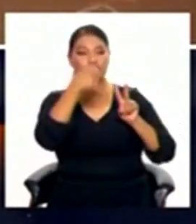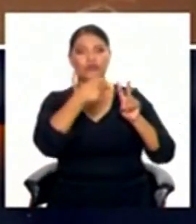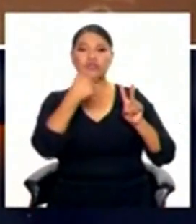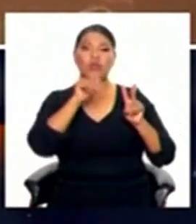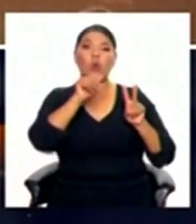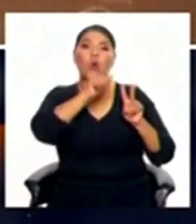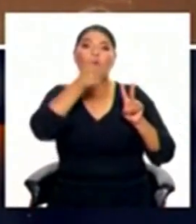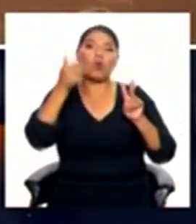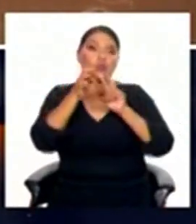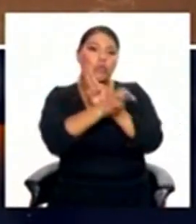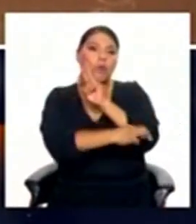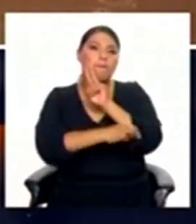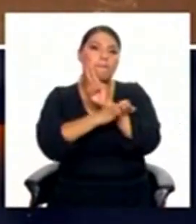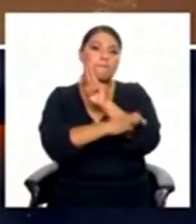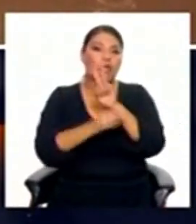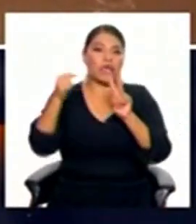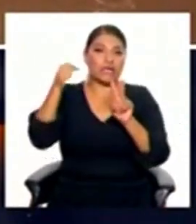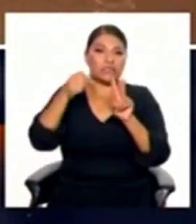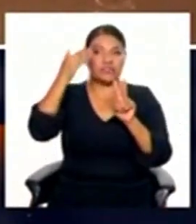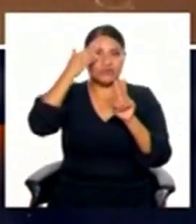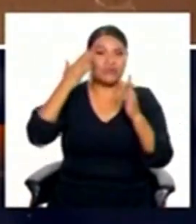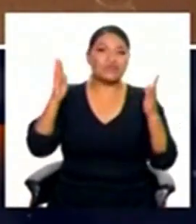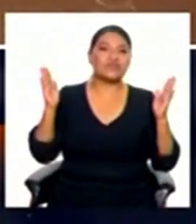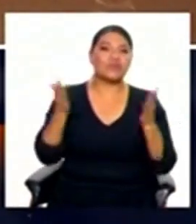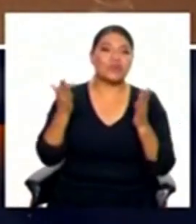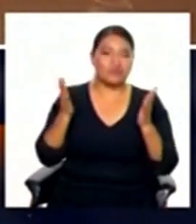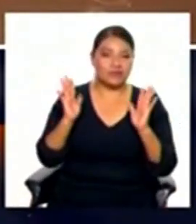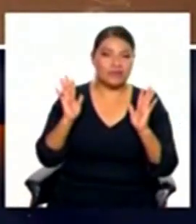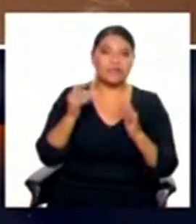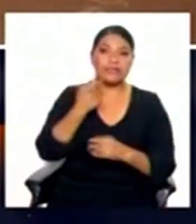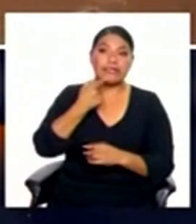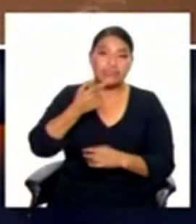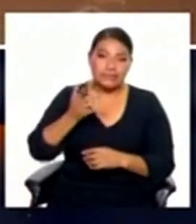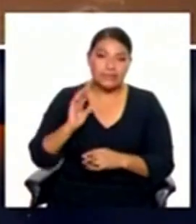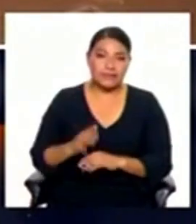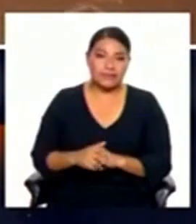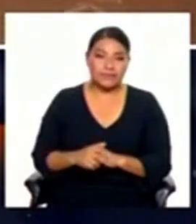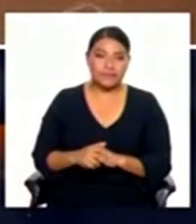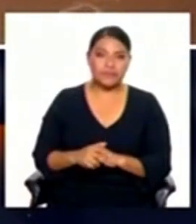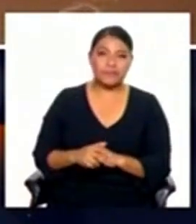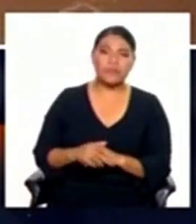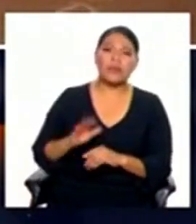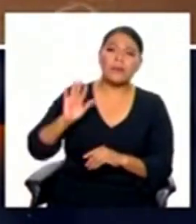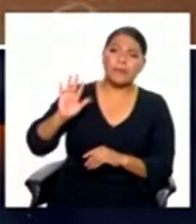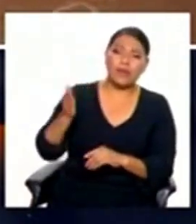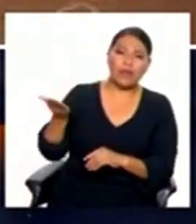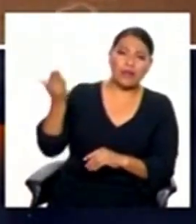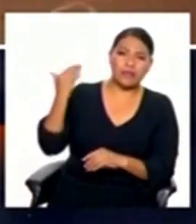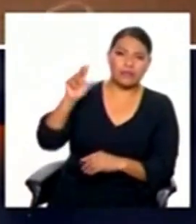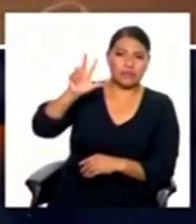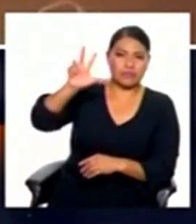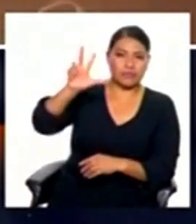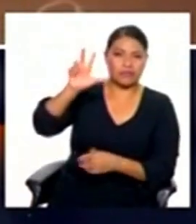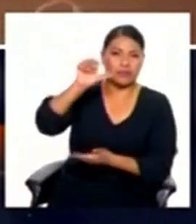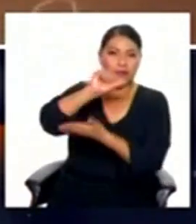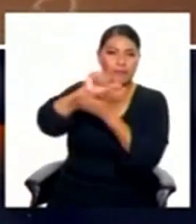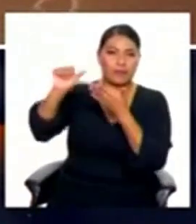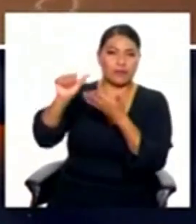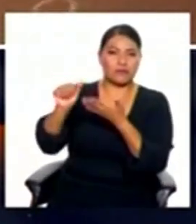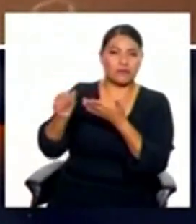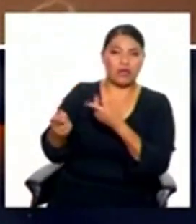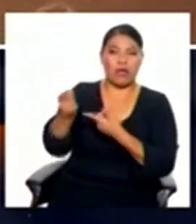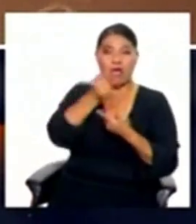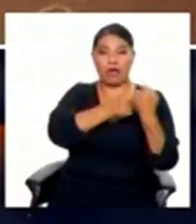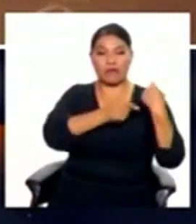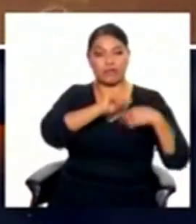importante, Romy y Gastón, y es que hace 3 meses aproximadamente, fue el 16 de junio, cuando nosotros